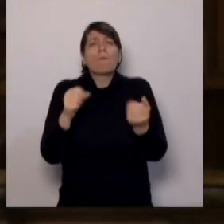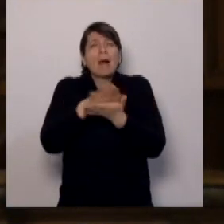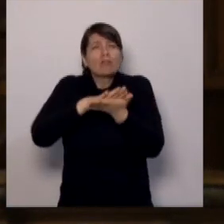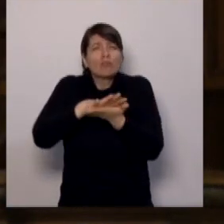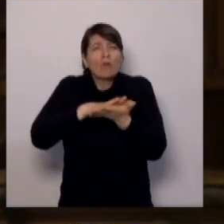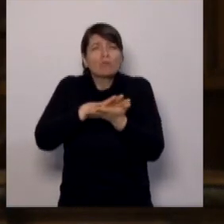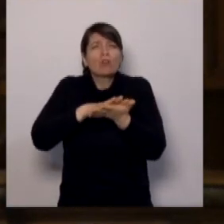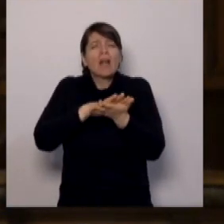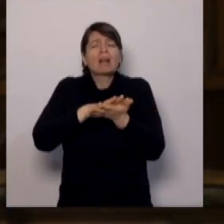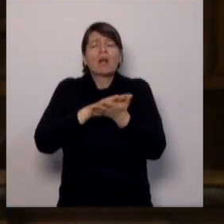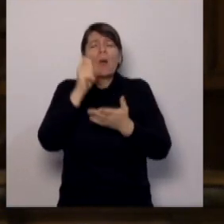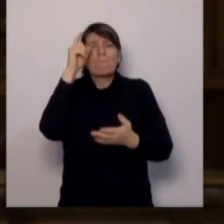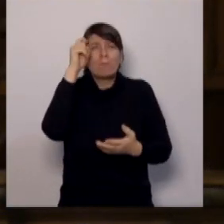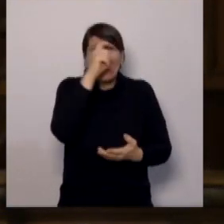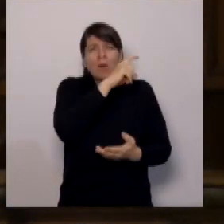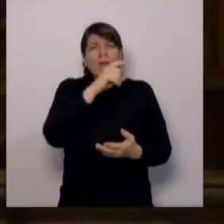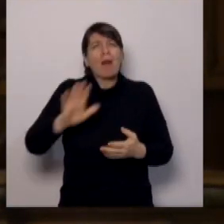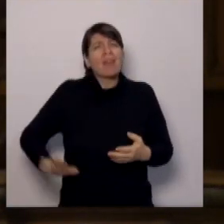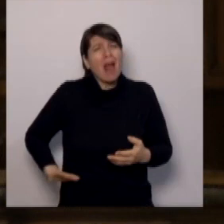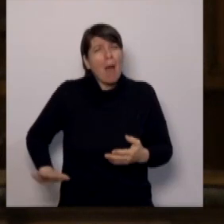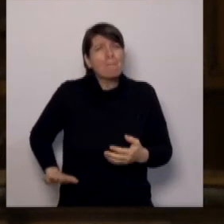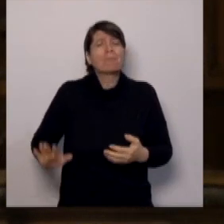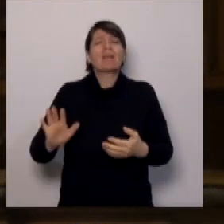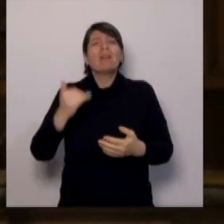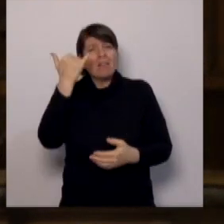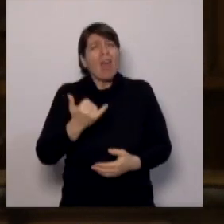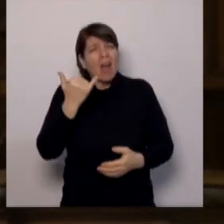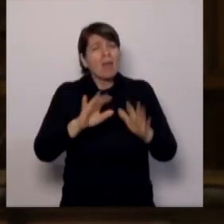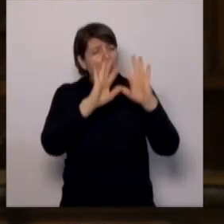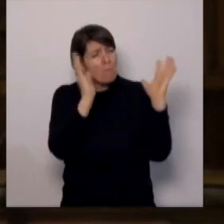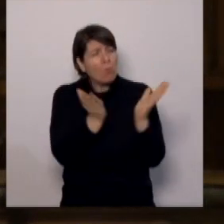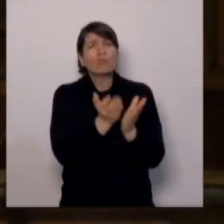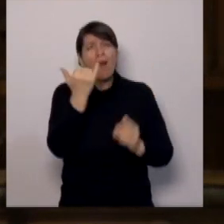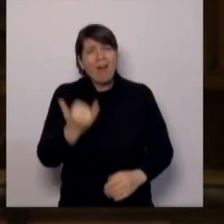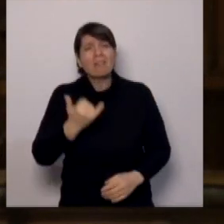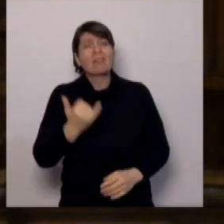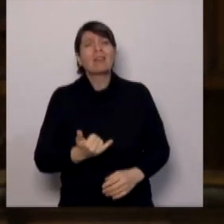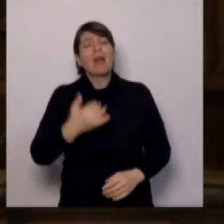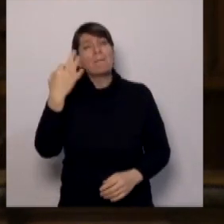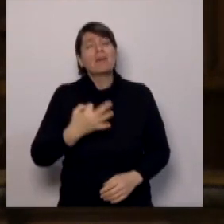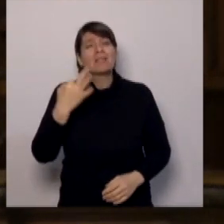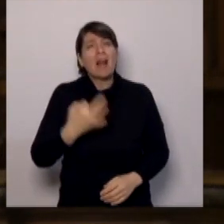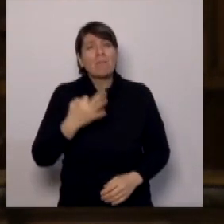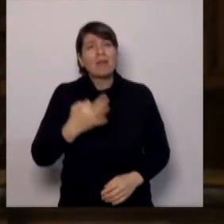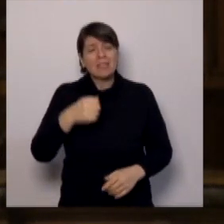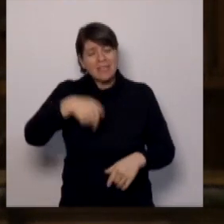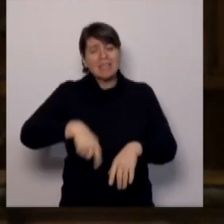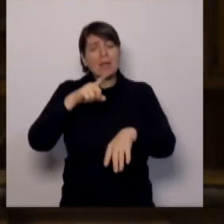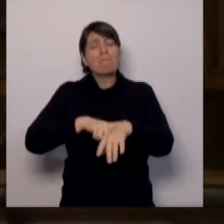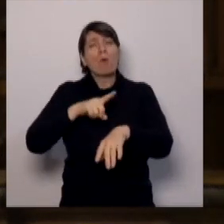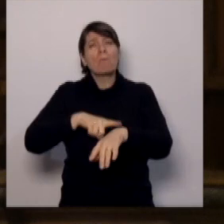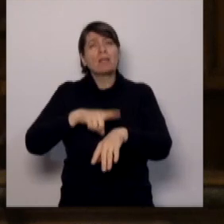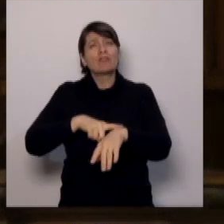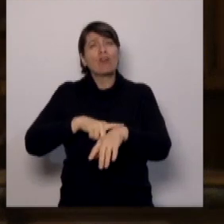esfuerzos para solucionar el gravísimo problema del hambre que existe en el mundo, especialmente